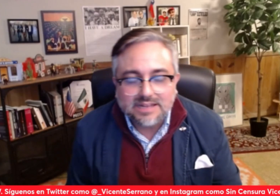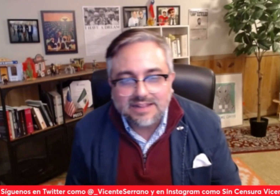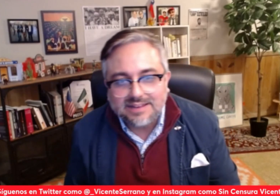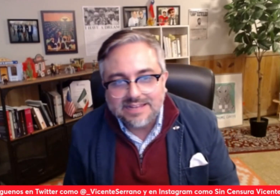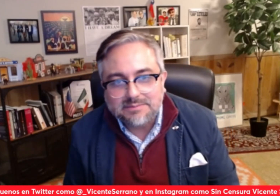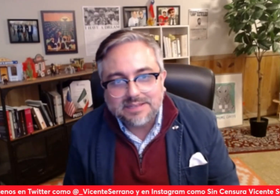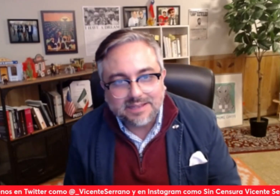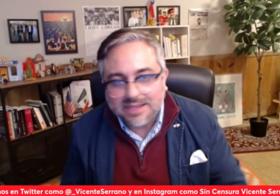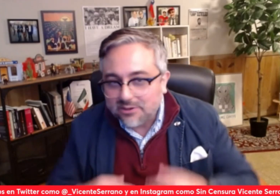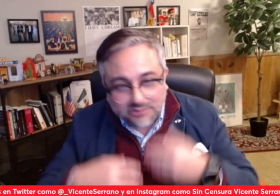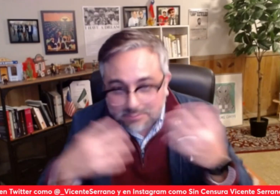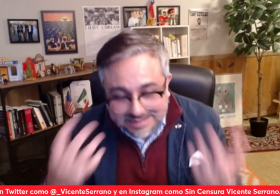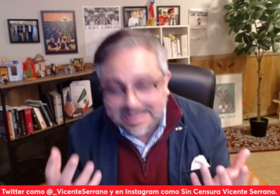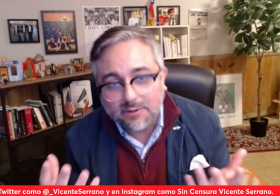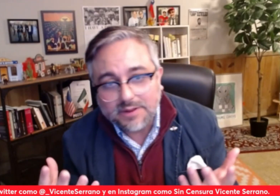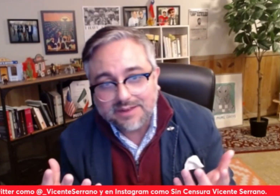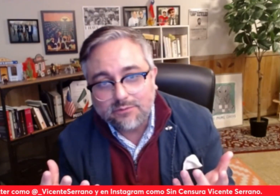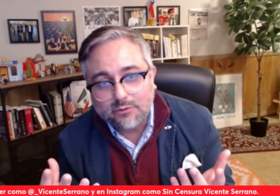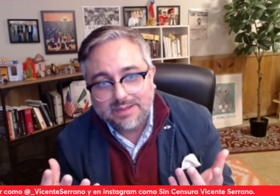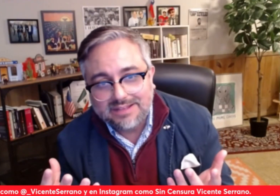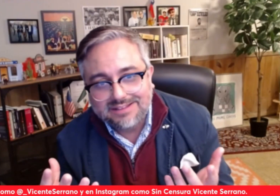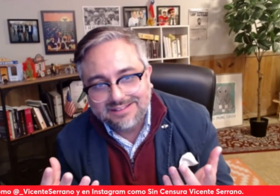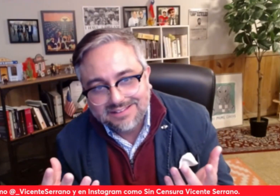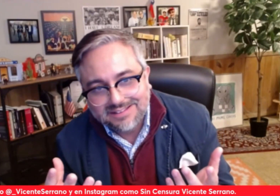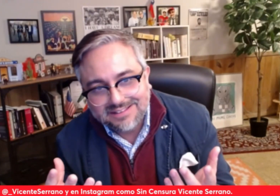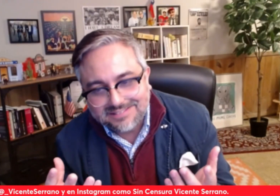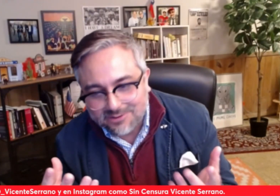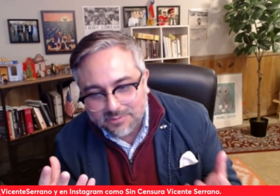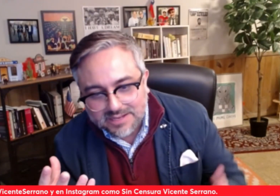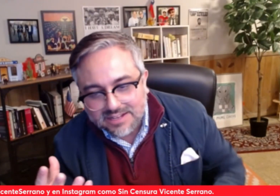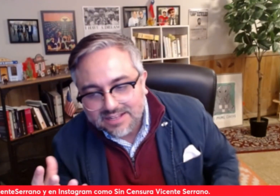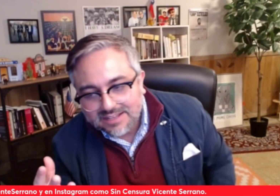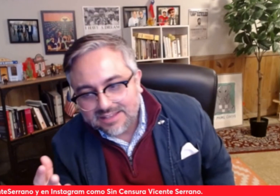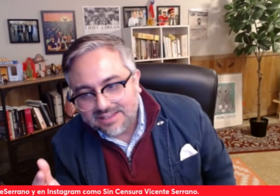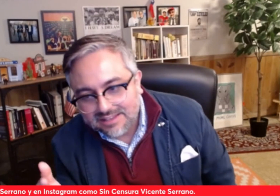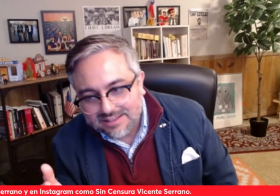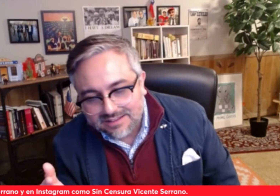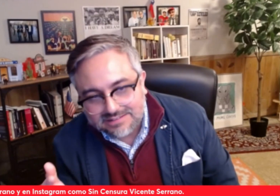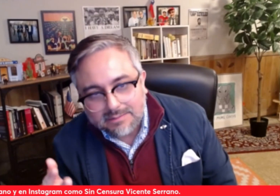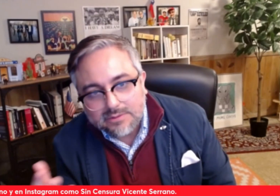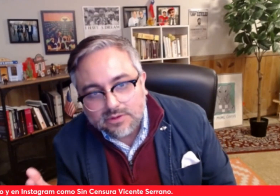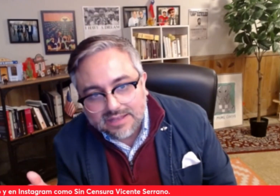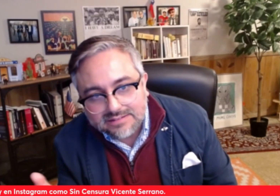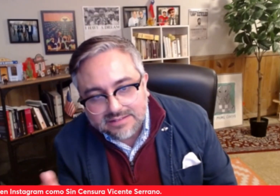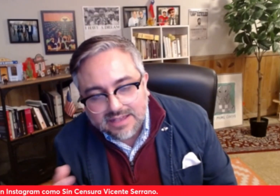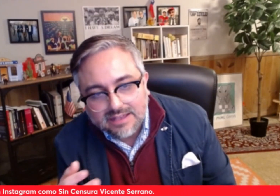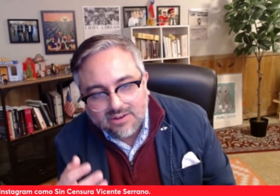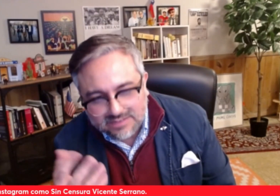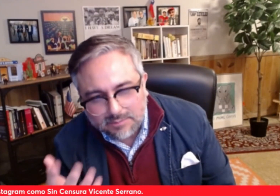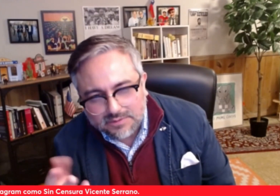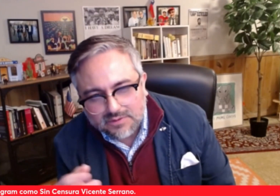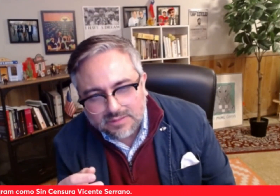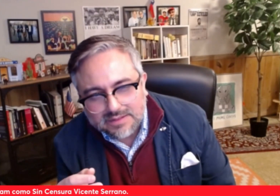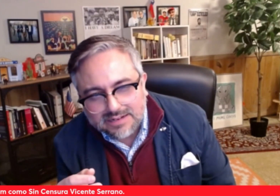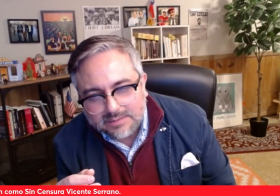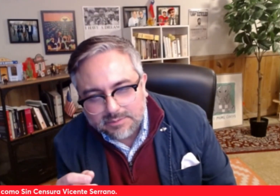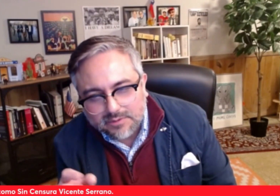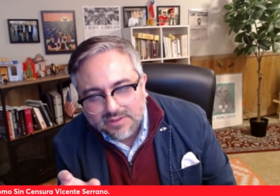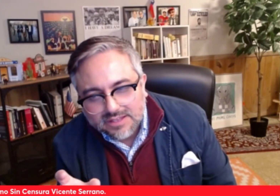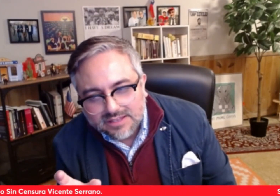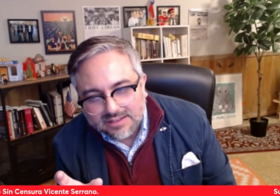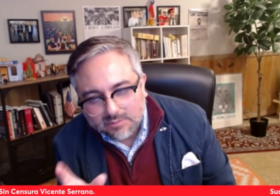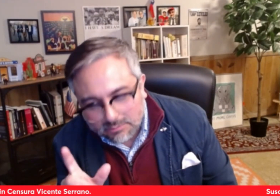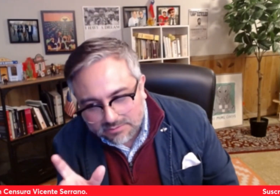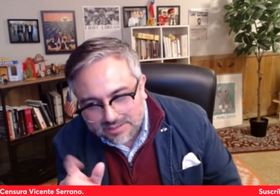un familiar en el IMSS y que ellos inventaron en Reforma, se lo habían, que estaba de urgencia. Te la voy a poner David el clip,